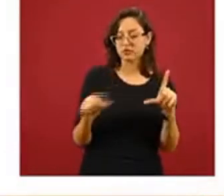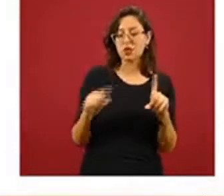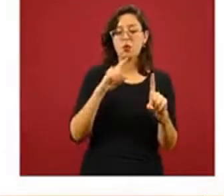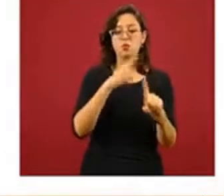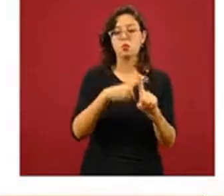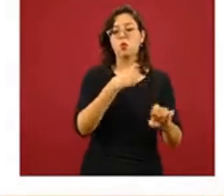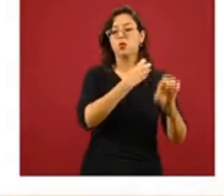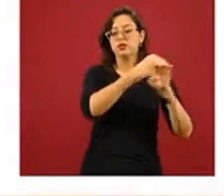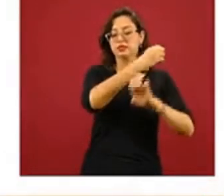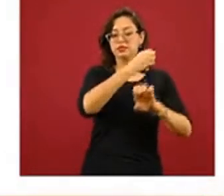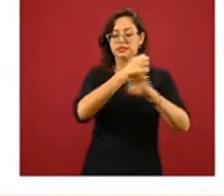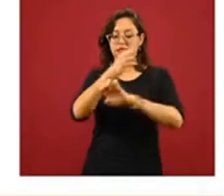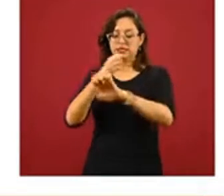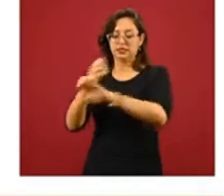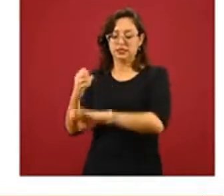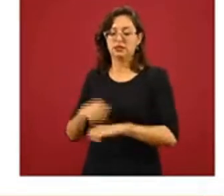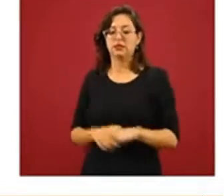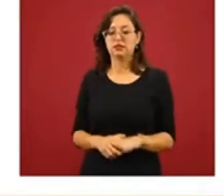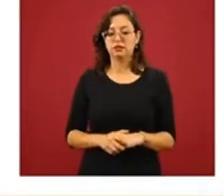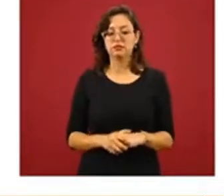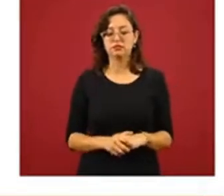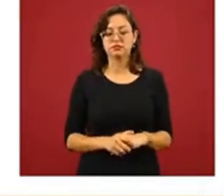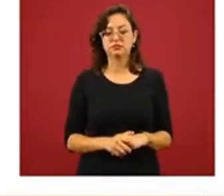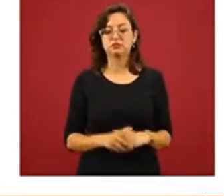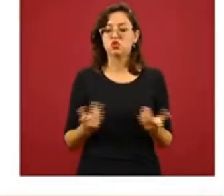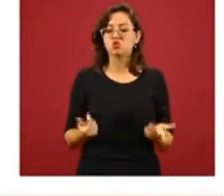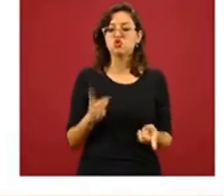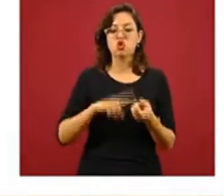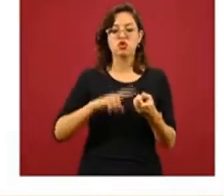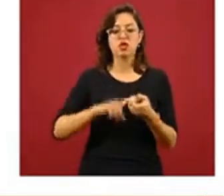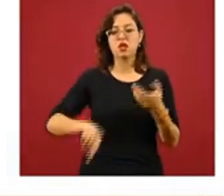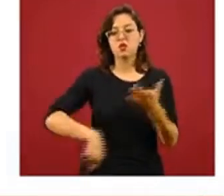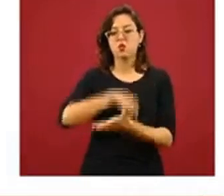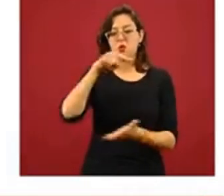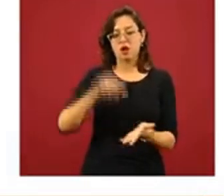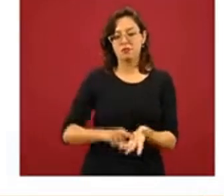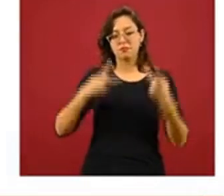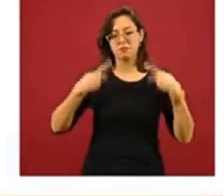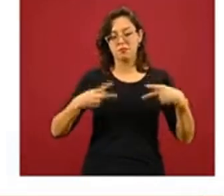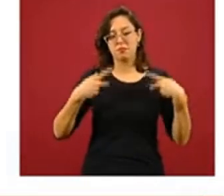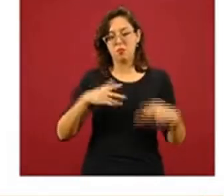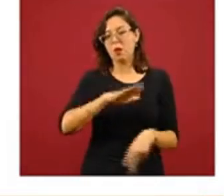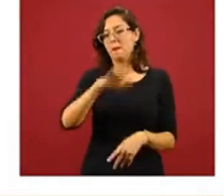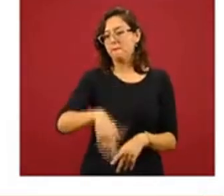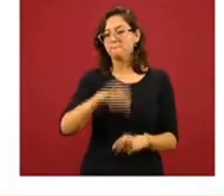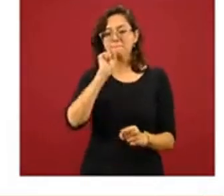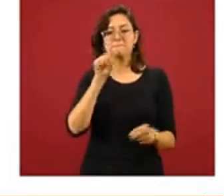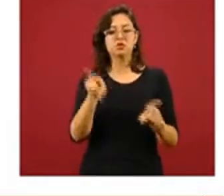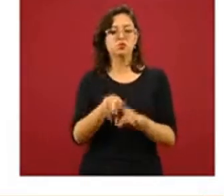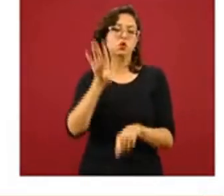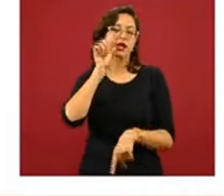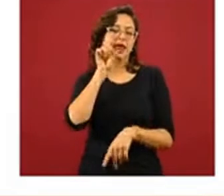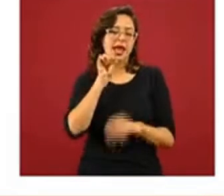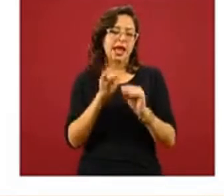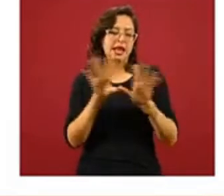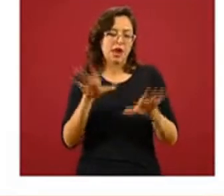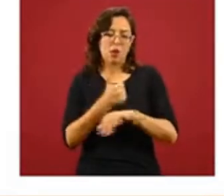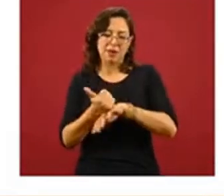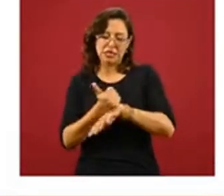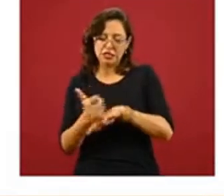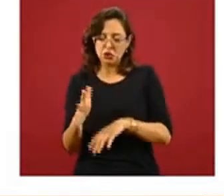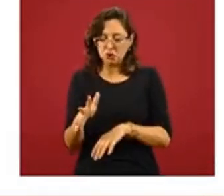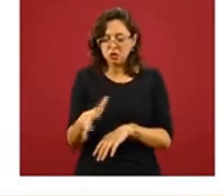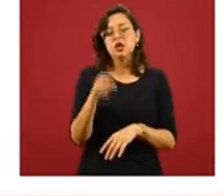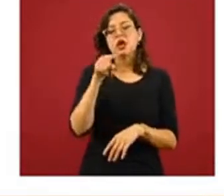estado de defunción, es decir, donde ocurrió la defunción, y con el mismo color naranja claro podemos ver dónde están aún